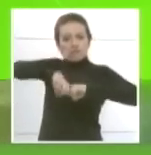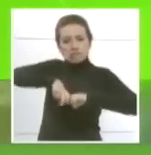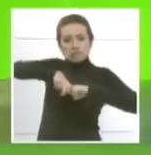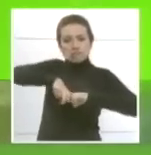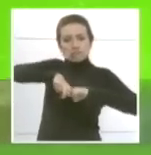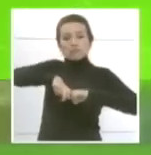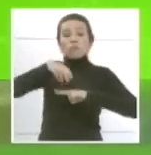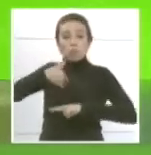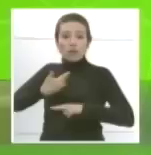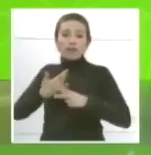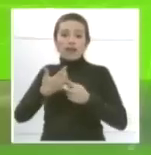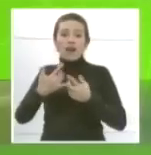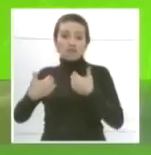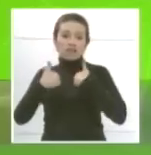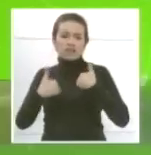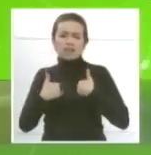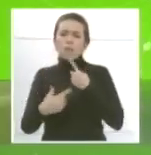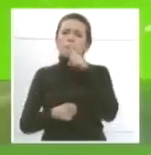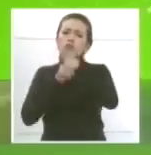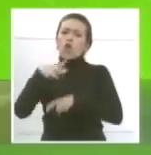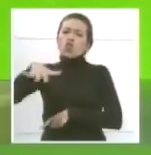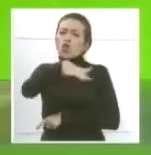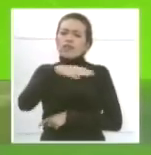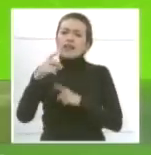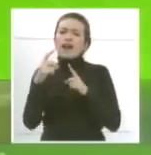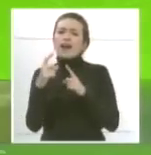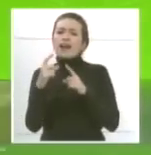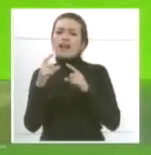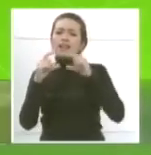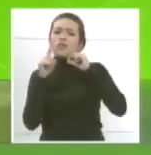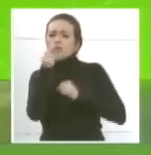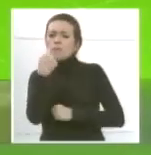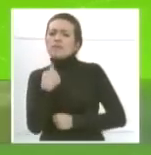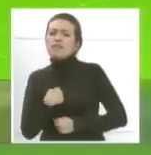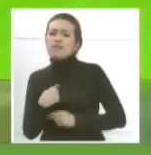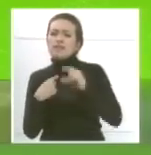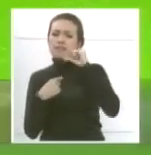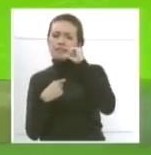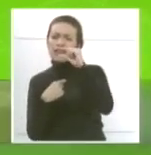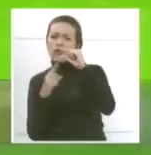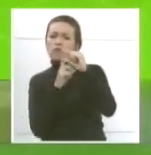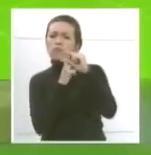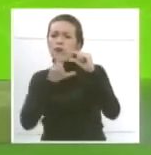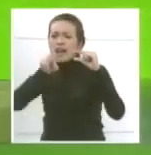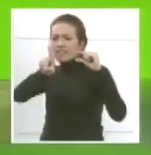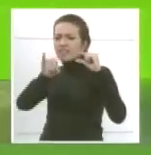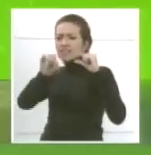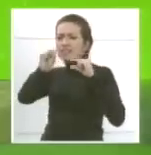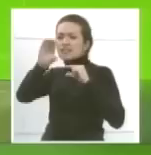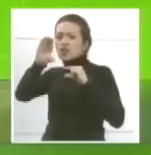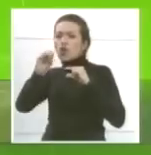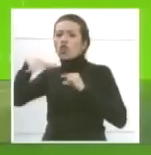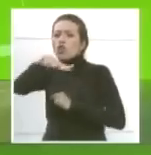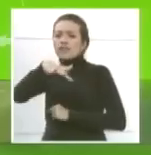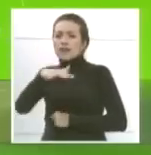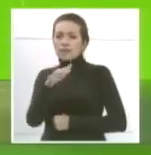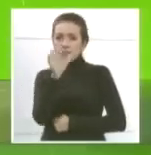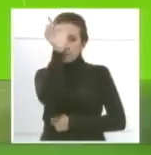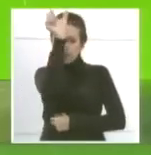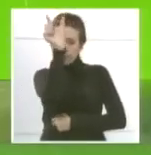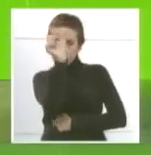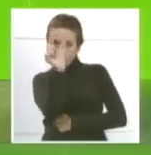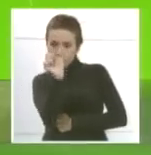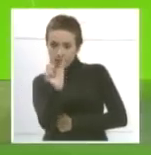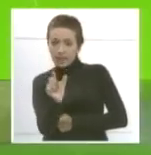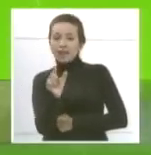por deteriorarse. ¿El disco entonces, dónde está ubicado, doctor? El disco, o sea, cada vértebra... ¿De qué se trata? La vértebra... O sea, la columna